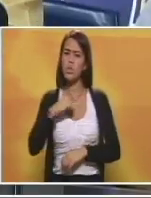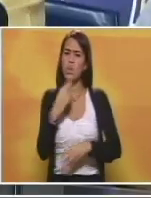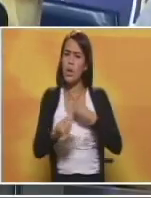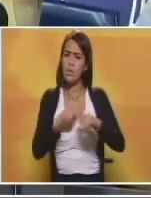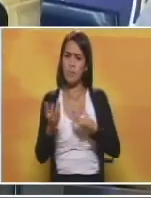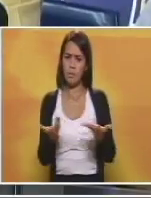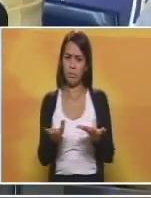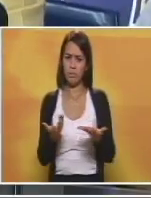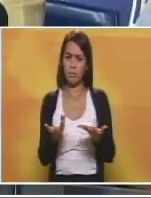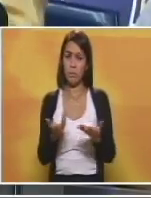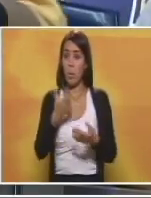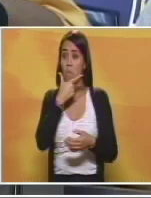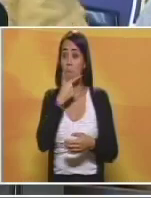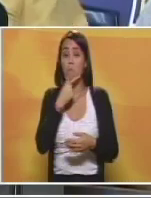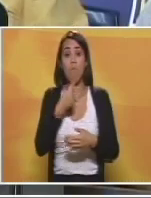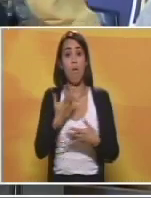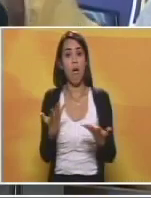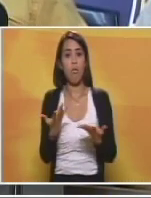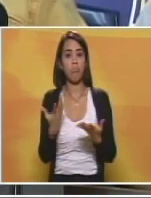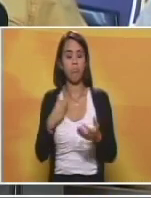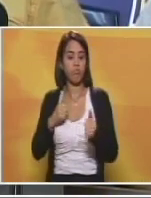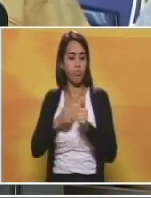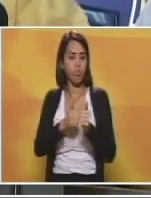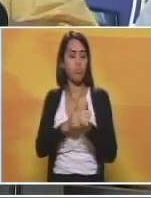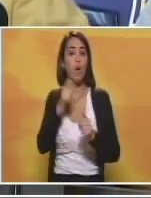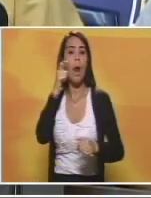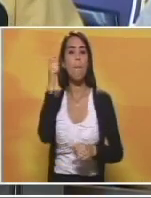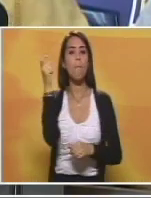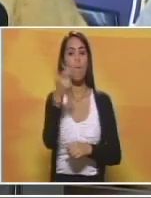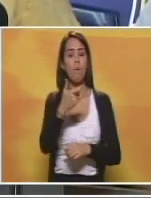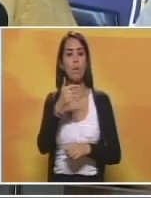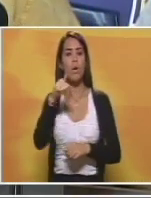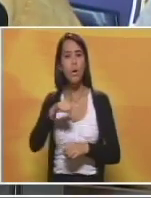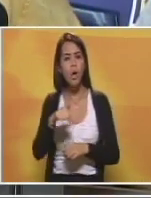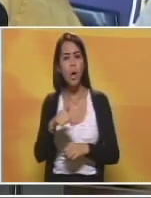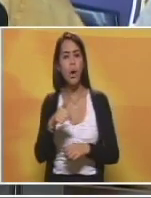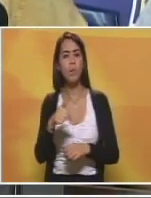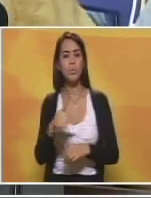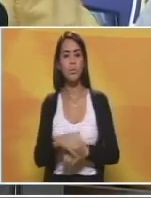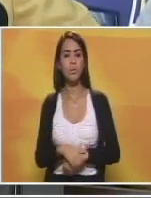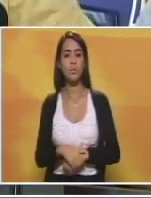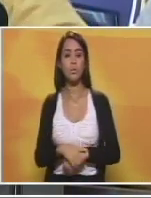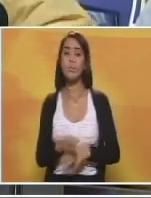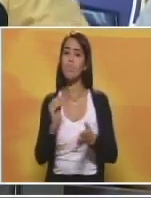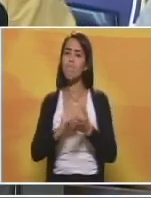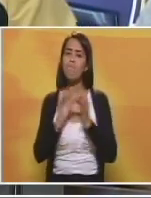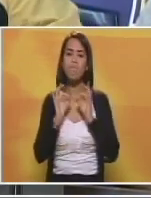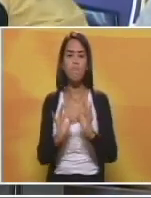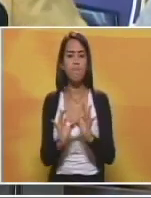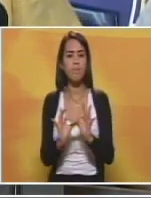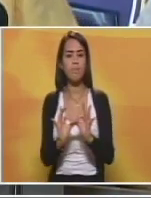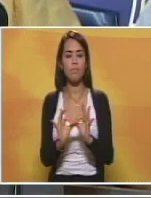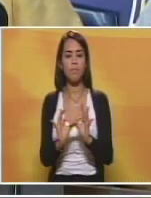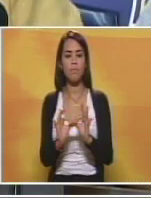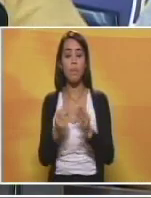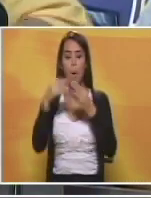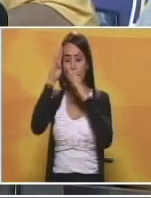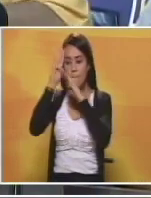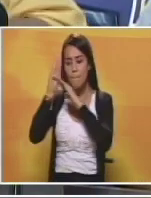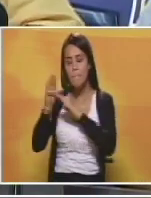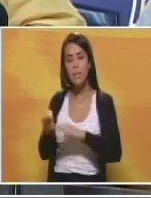hicimos sencillamente acompañar a este pueblo que hoy tenemos que reivindicar lo en un acto memorable